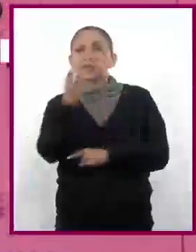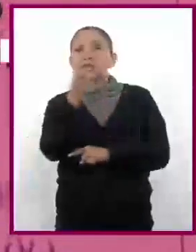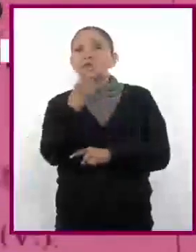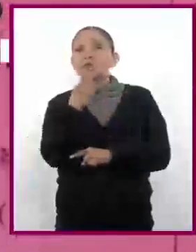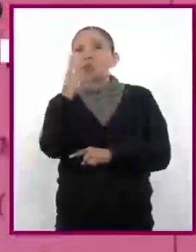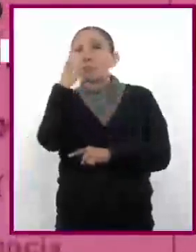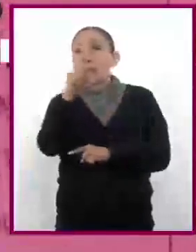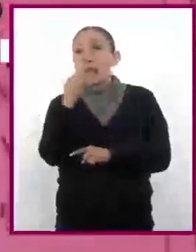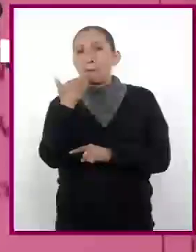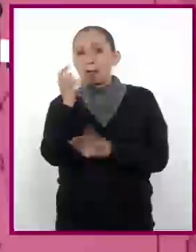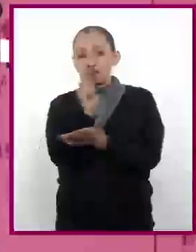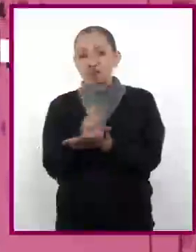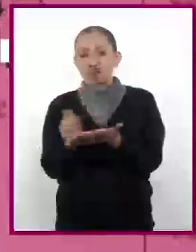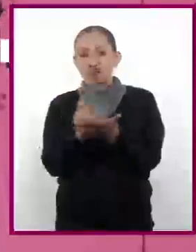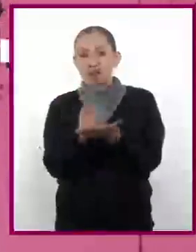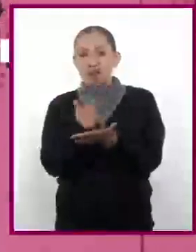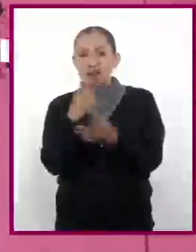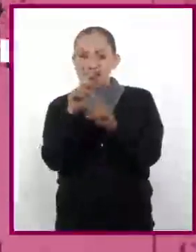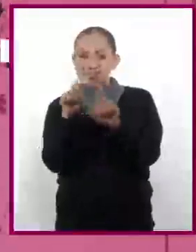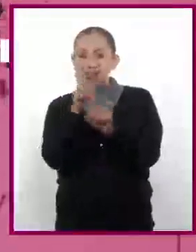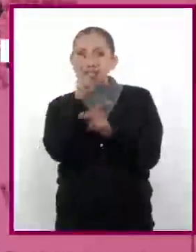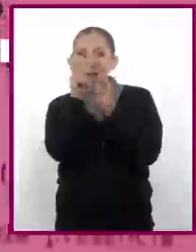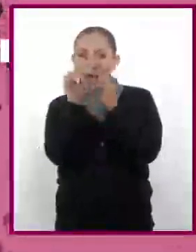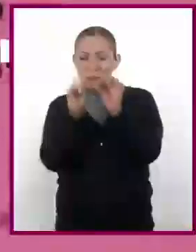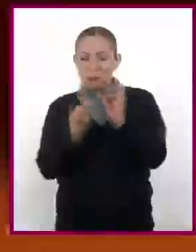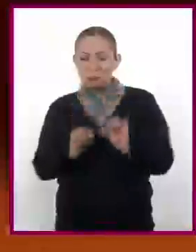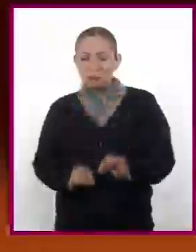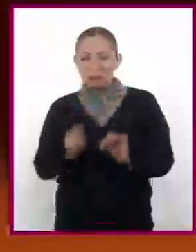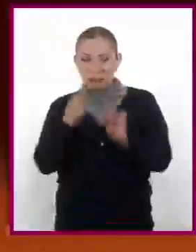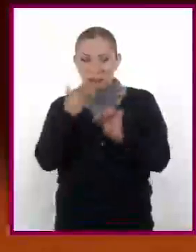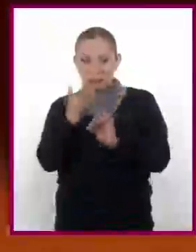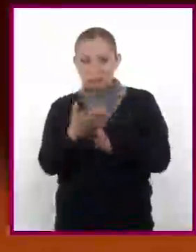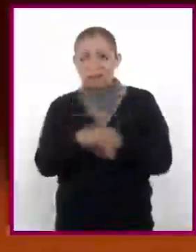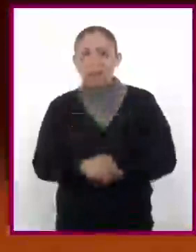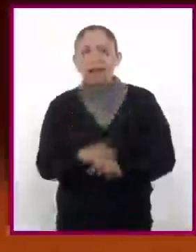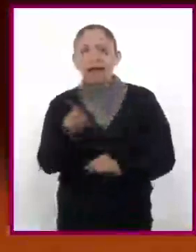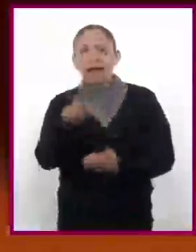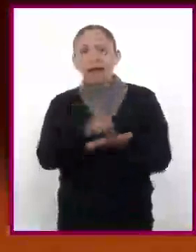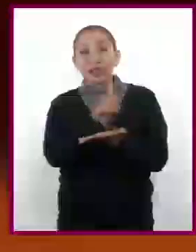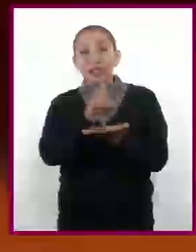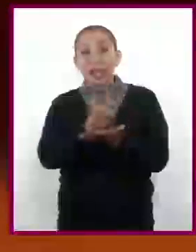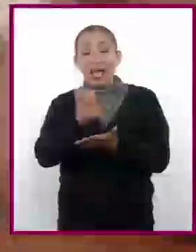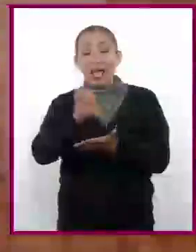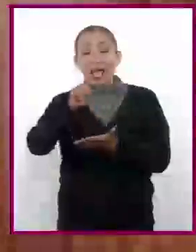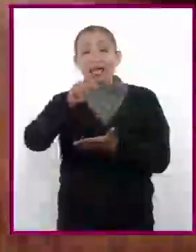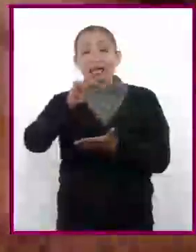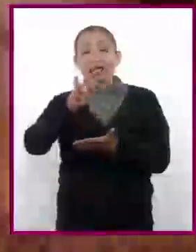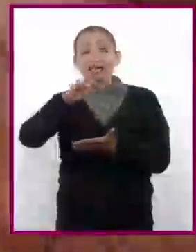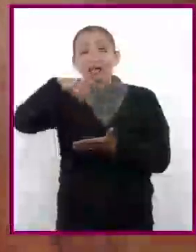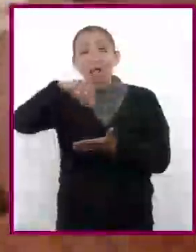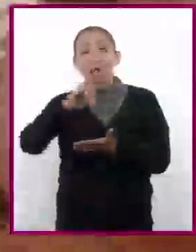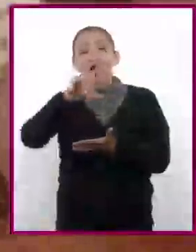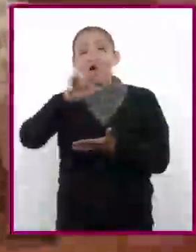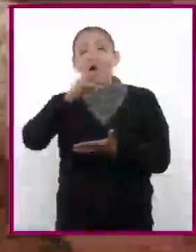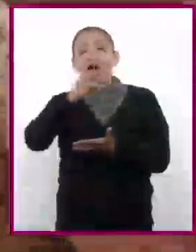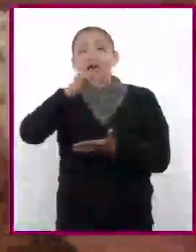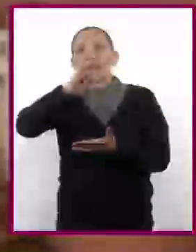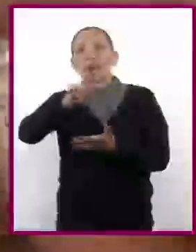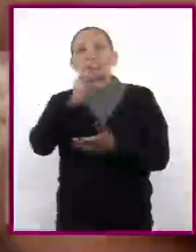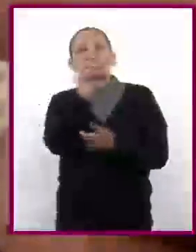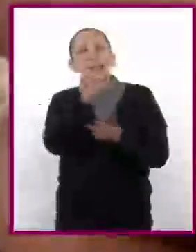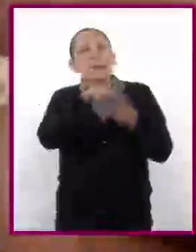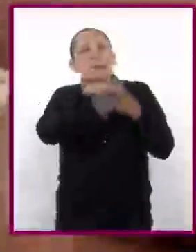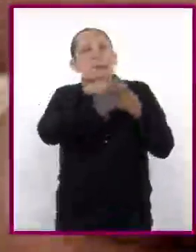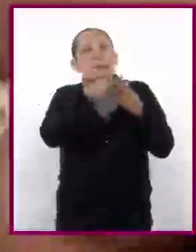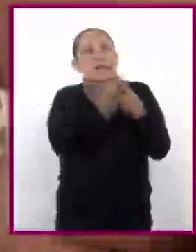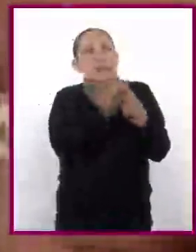útil para lograr una redacción más variada y fluida. Los diccionarios etimológicos exponen el origen de las palabras